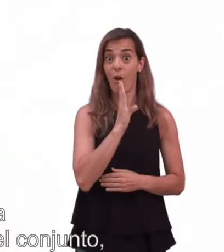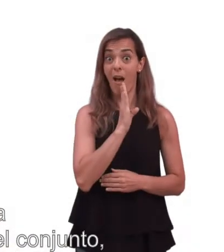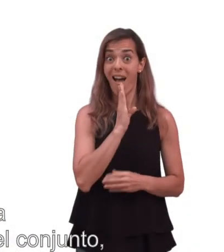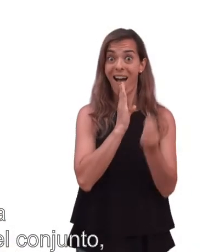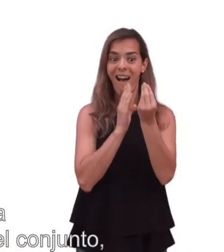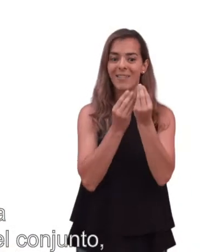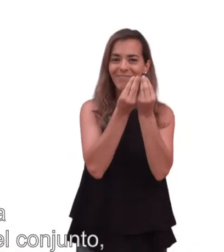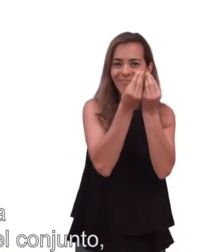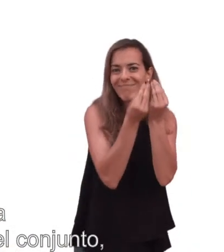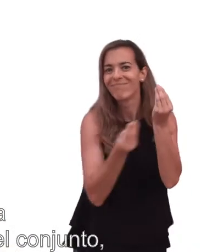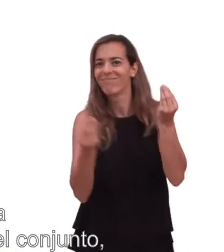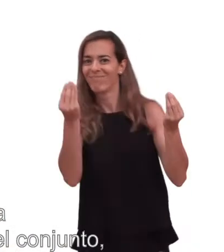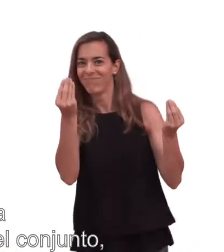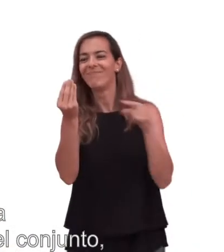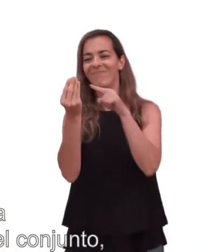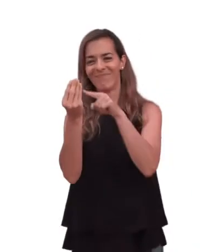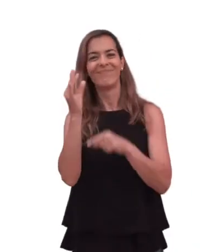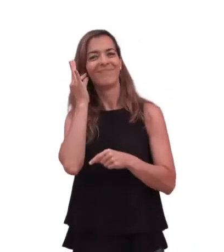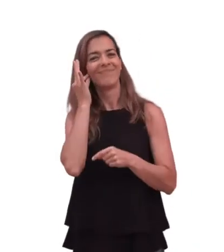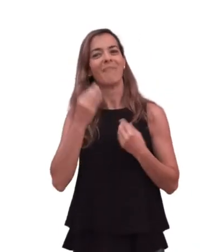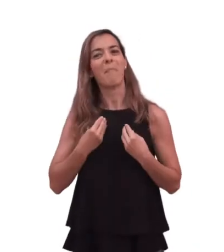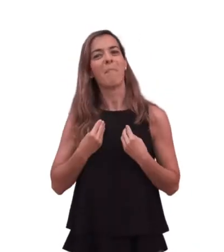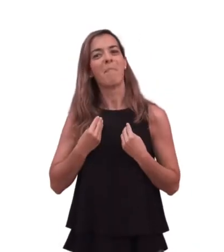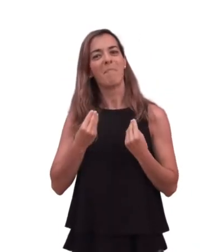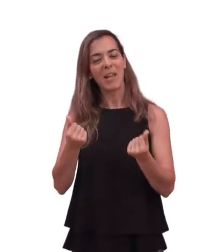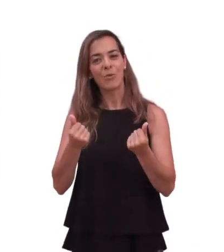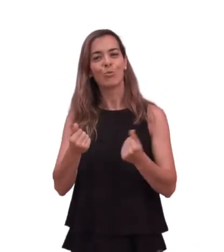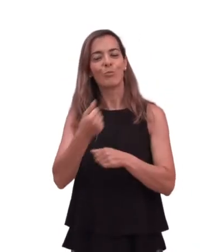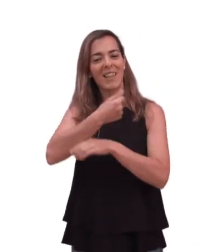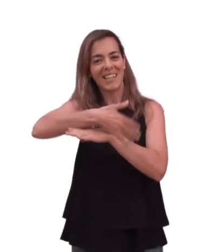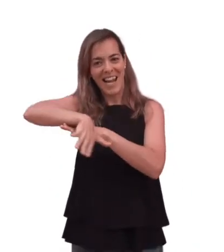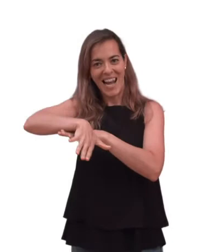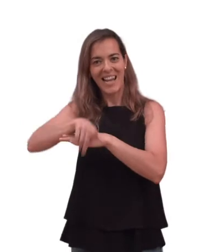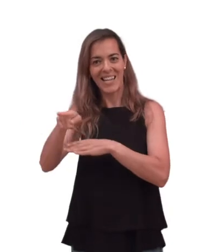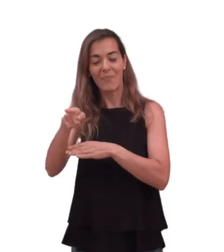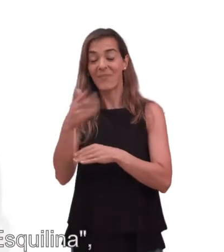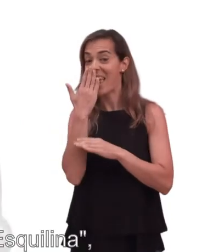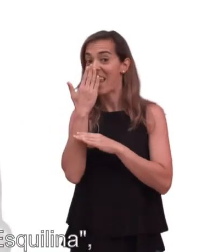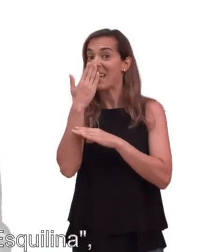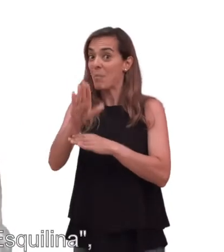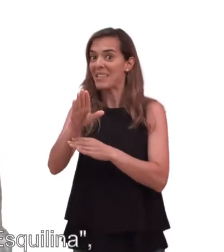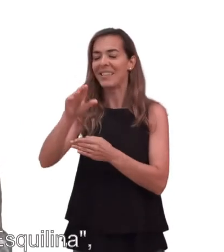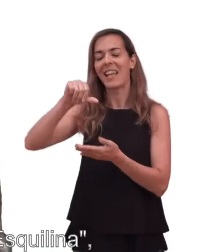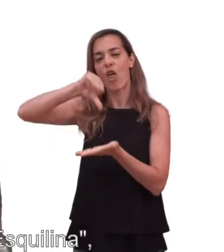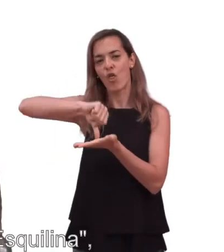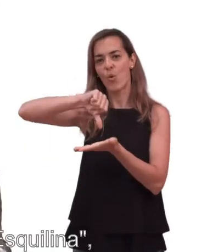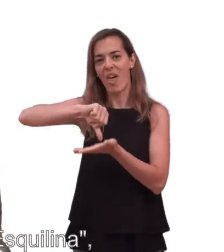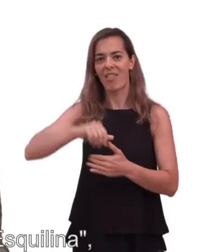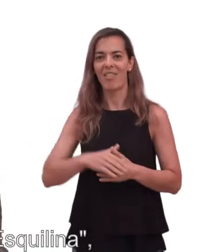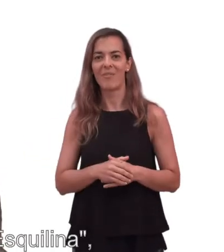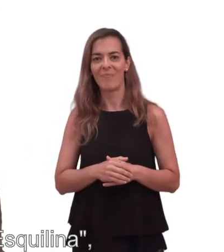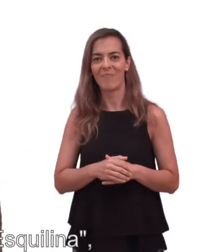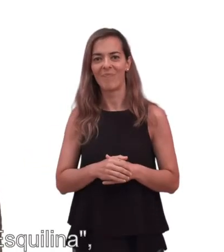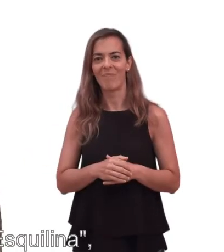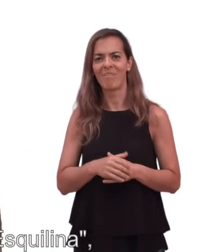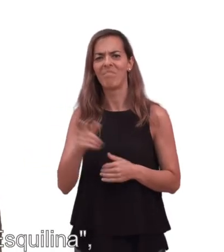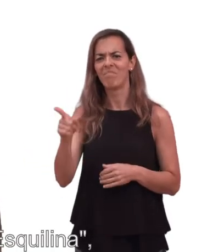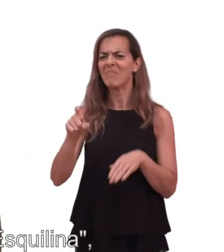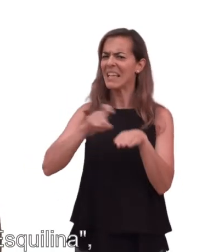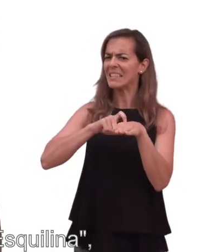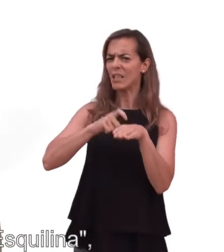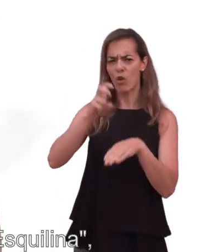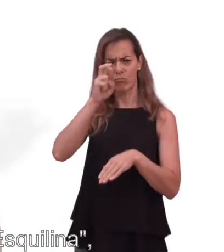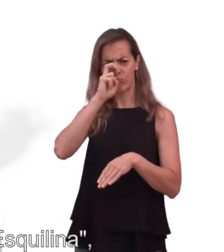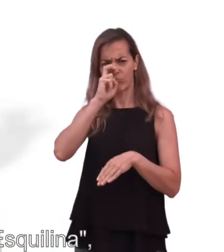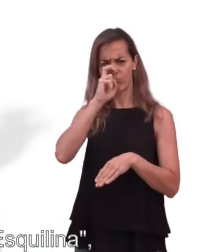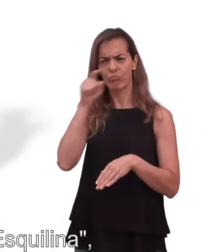motivos que integran el conjunto, la alegoría de la ciudad. De regusto arcaizante, puede relacionarse con la